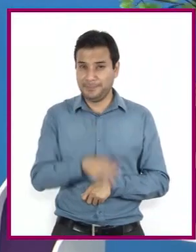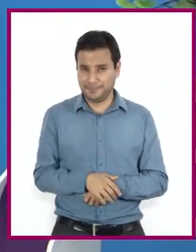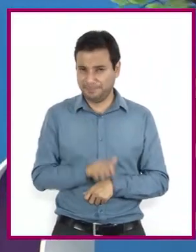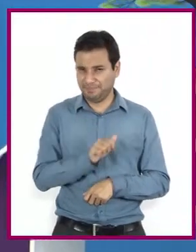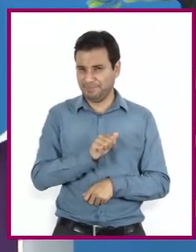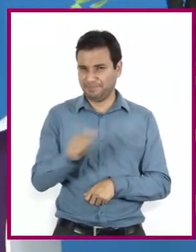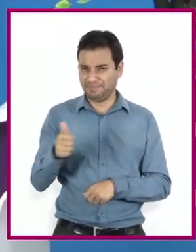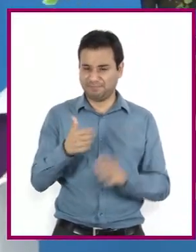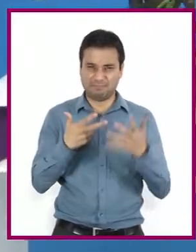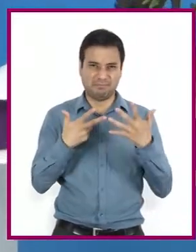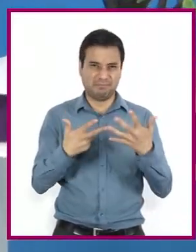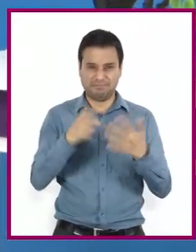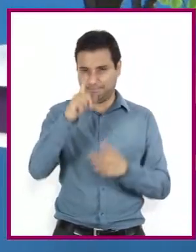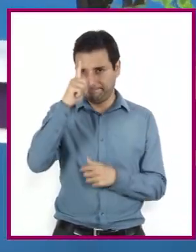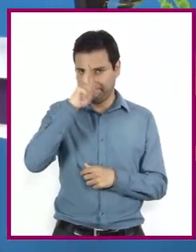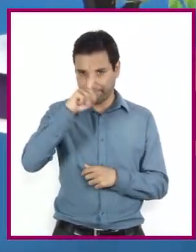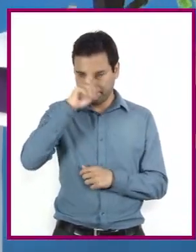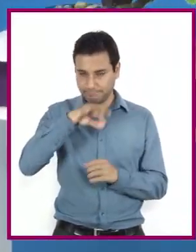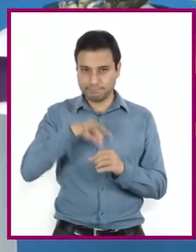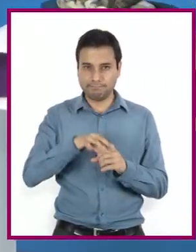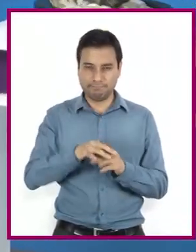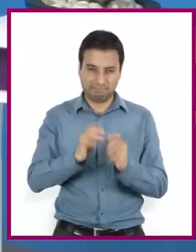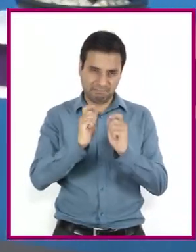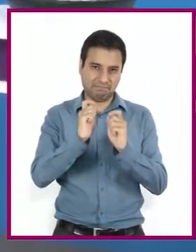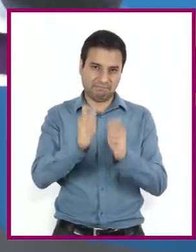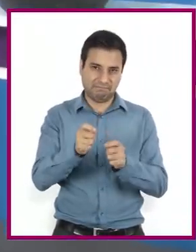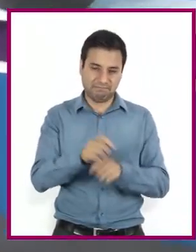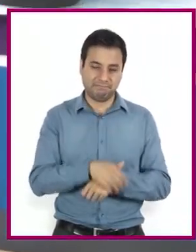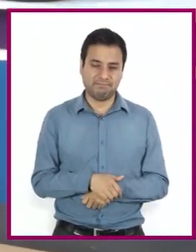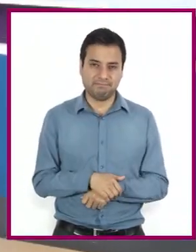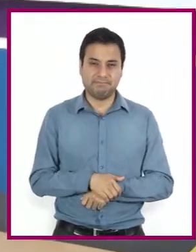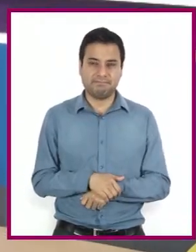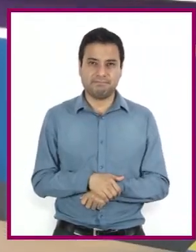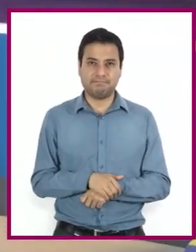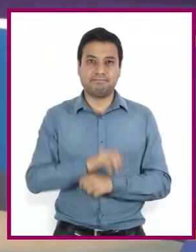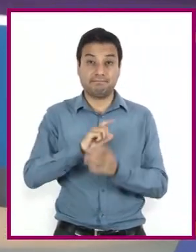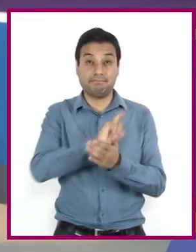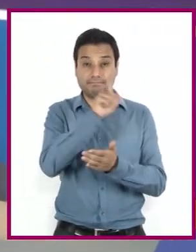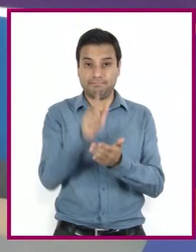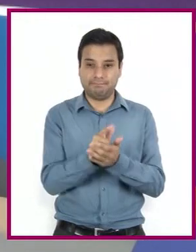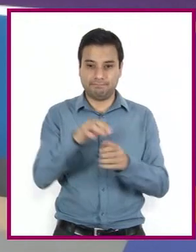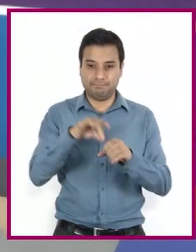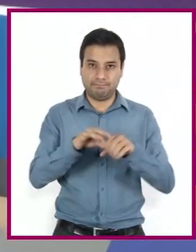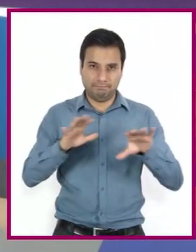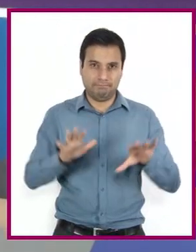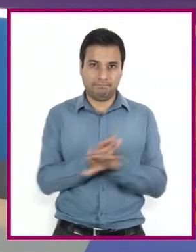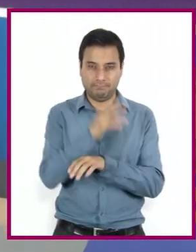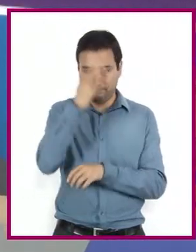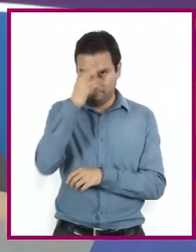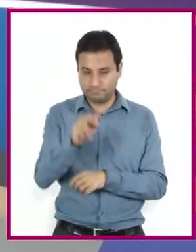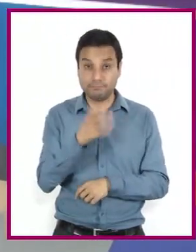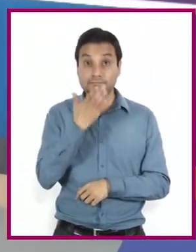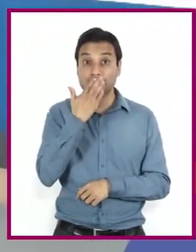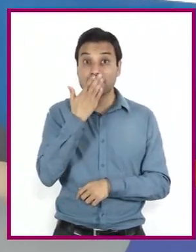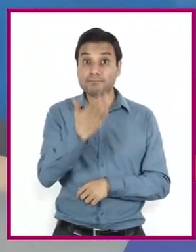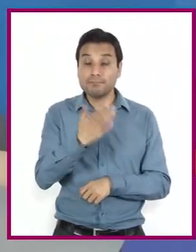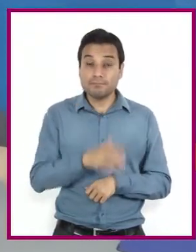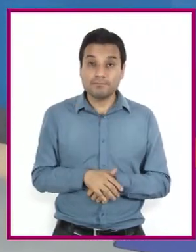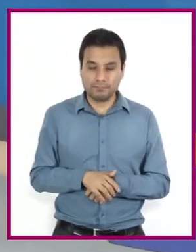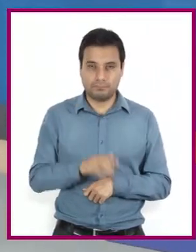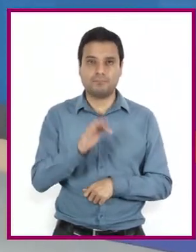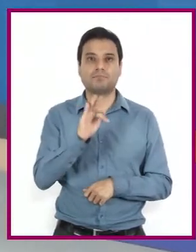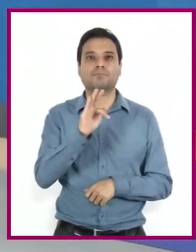otros 8 consejeros electorales. El reformismo electoral mexicano ha sido exitoso para propiciar